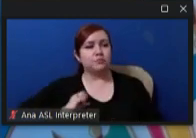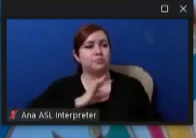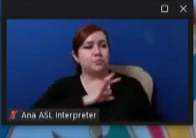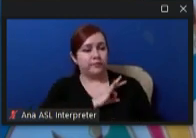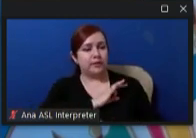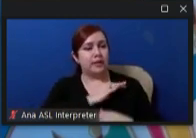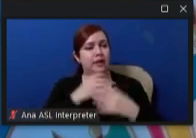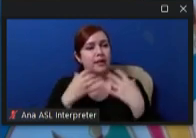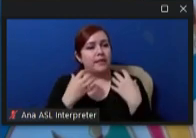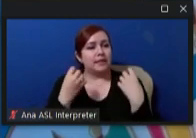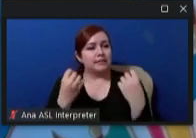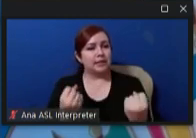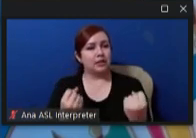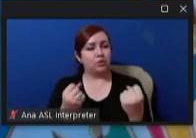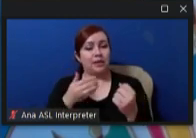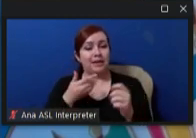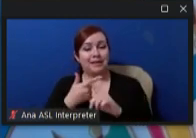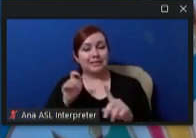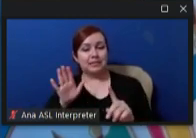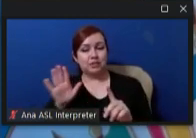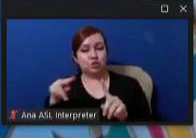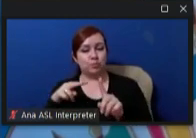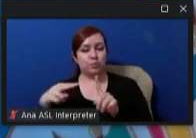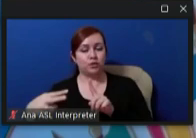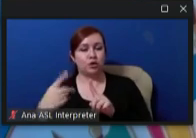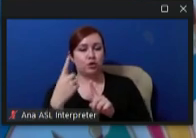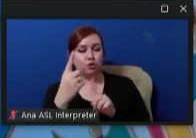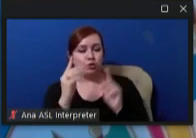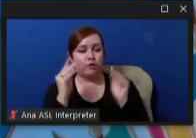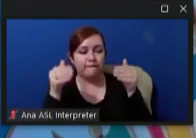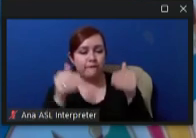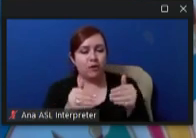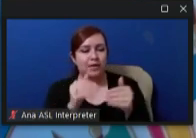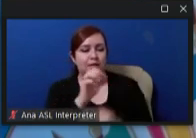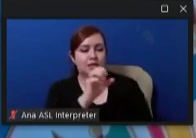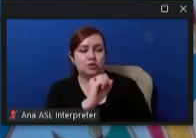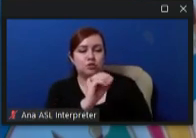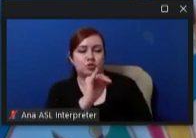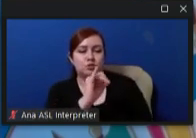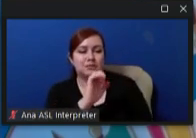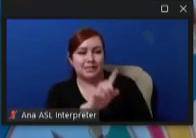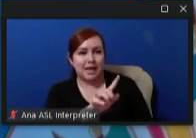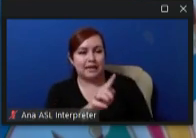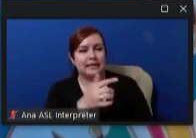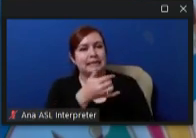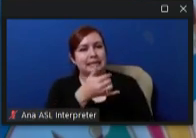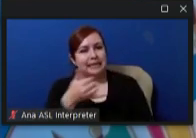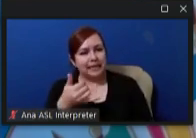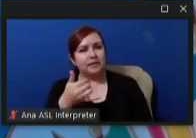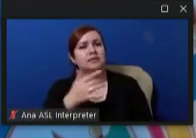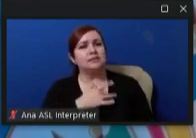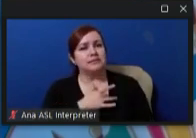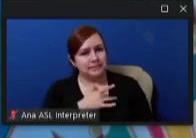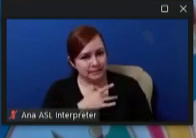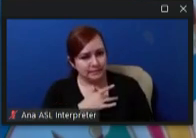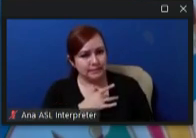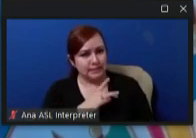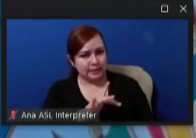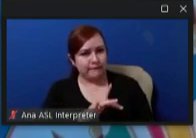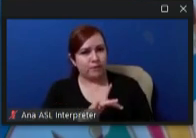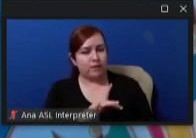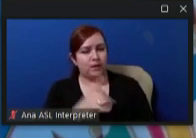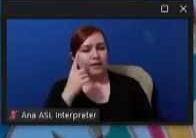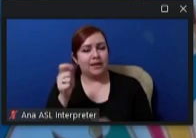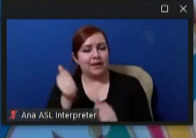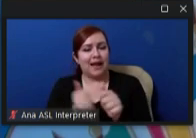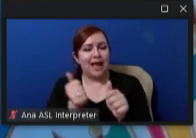su punto con un enfoque social y sensitivo a las necesidades propias de cada